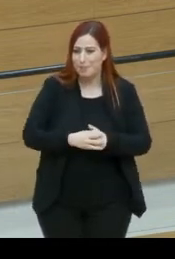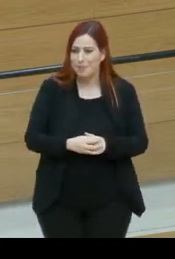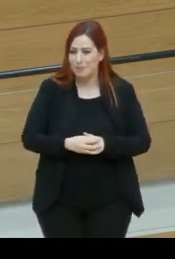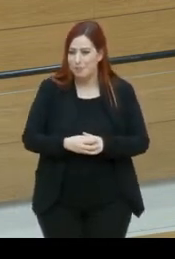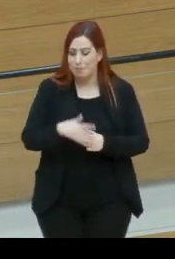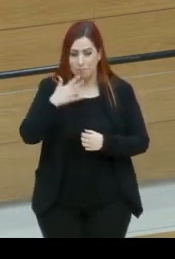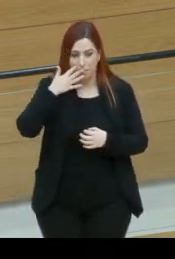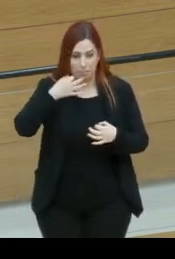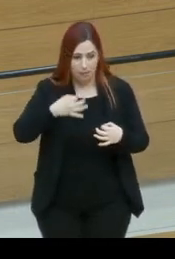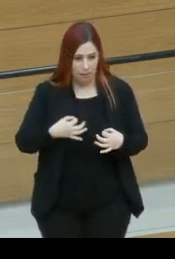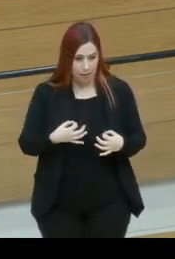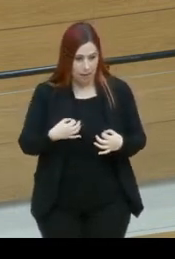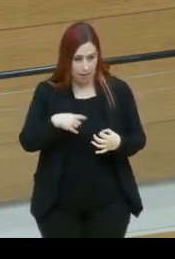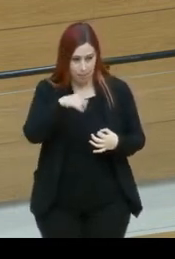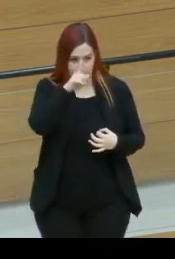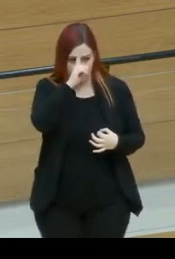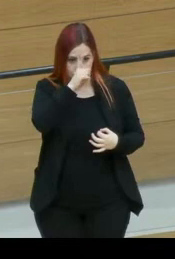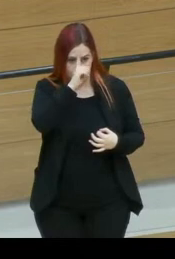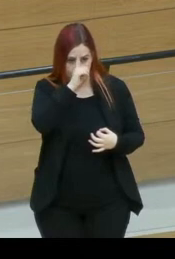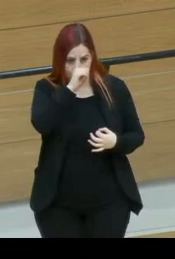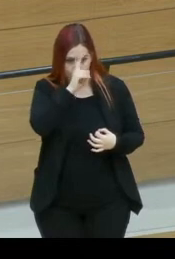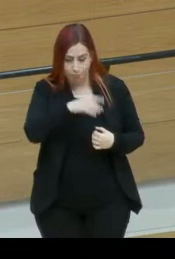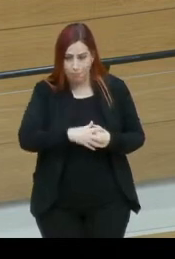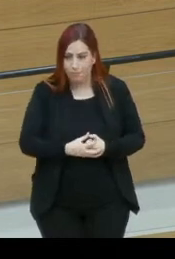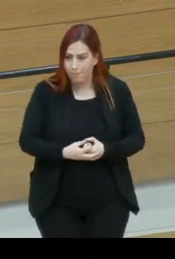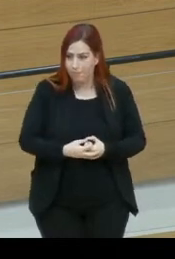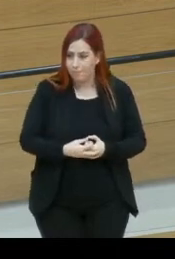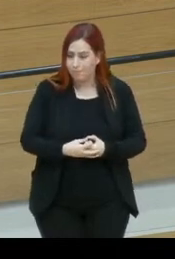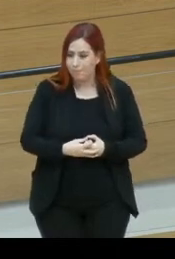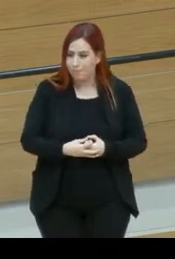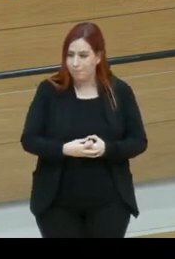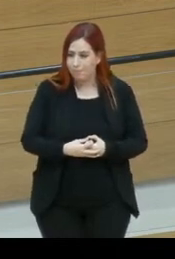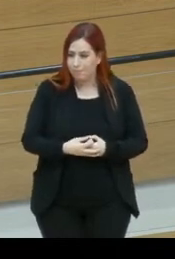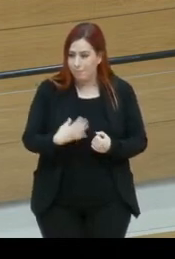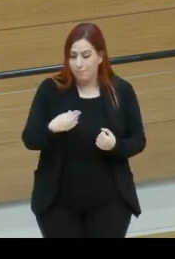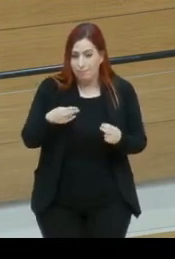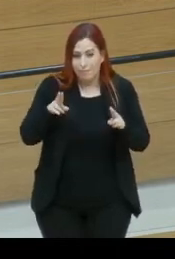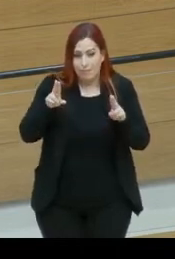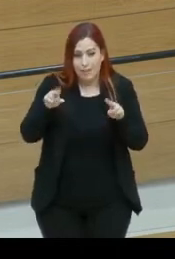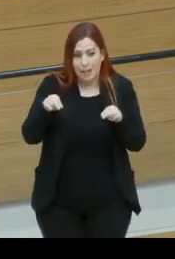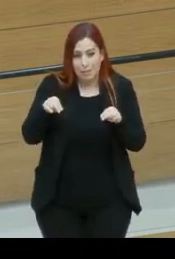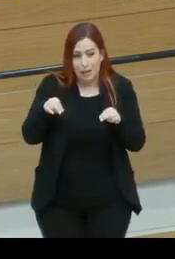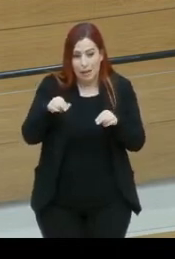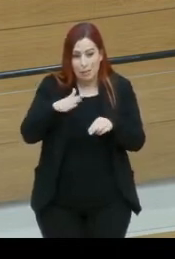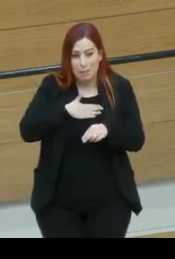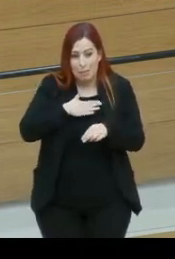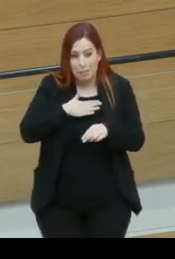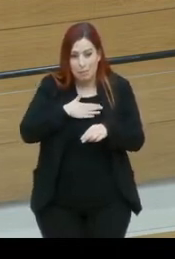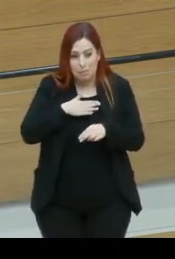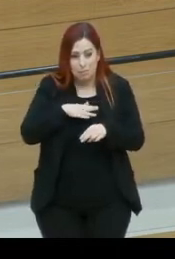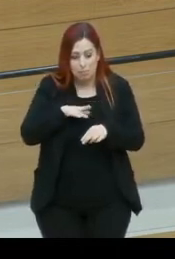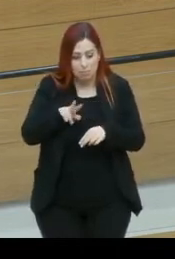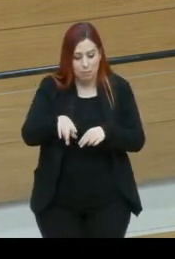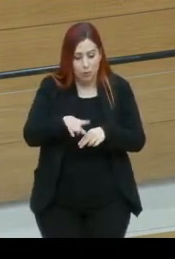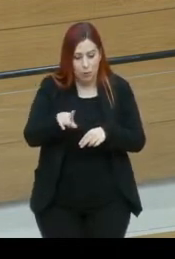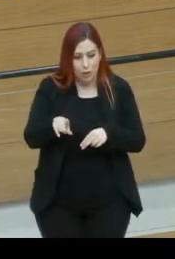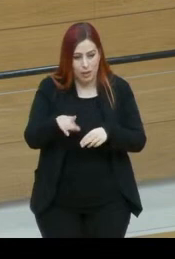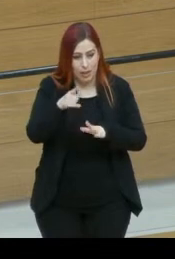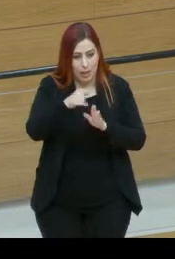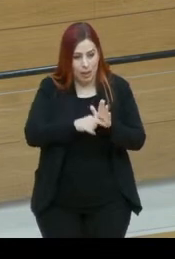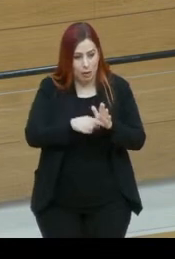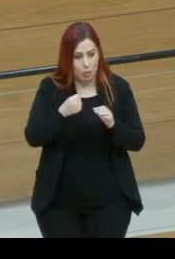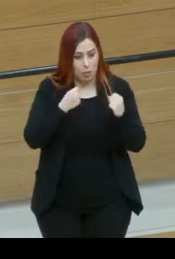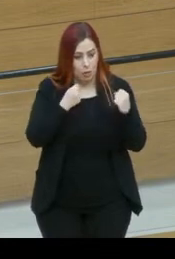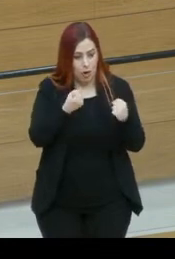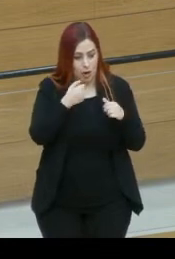la verdad que no lo sé, no es mi campo. Normalmente los carbohidratos se acumulan energía como